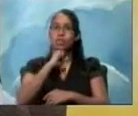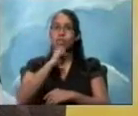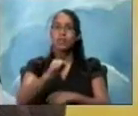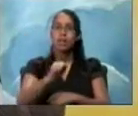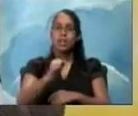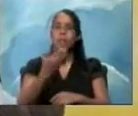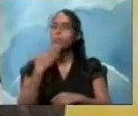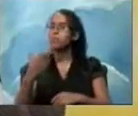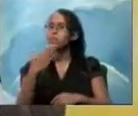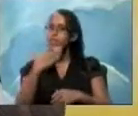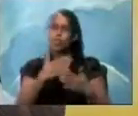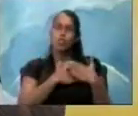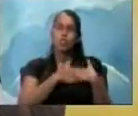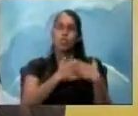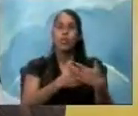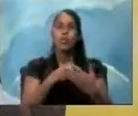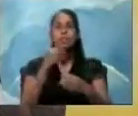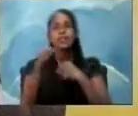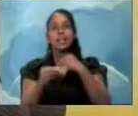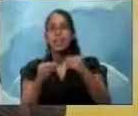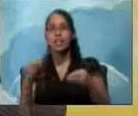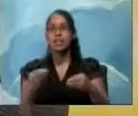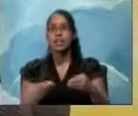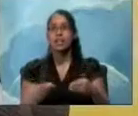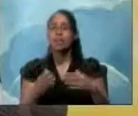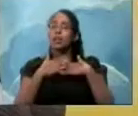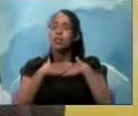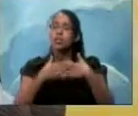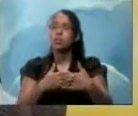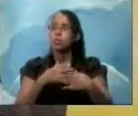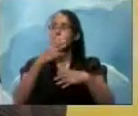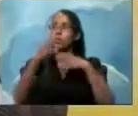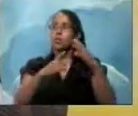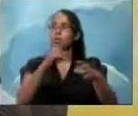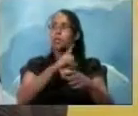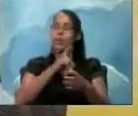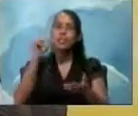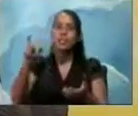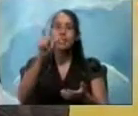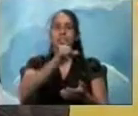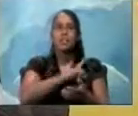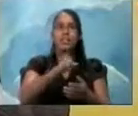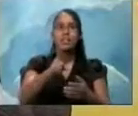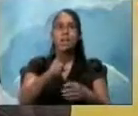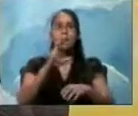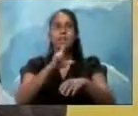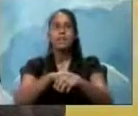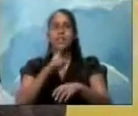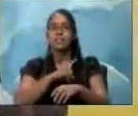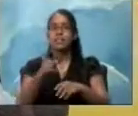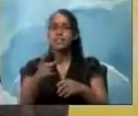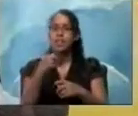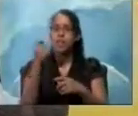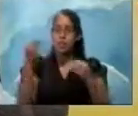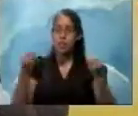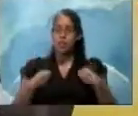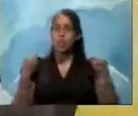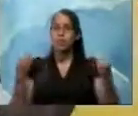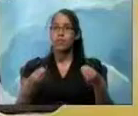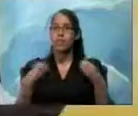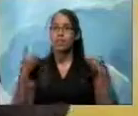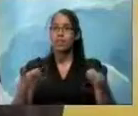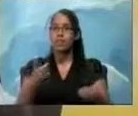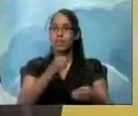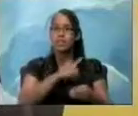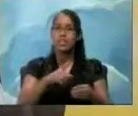pidiendo favores y se le hacen. Se le suplen problemas de necesidad de medicina, de vivienda,